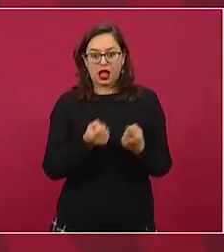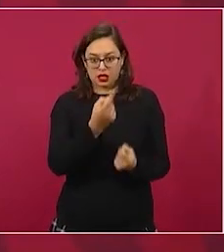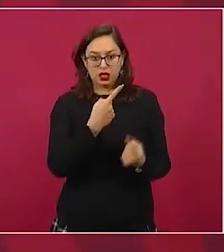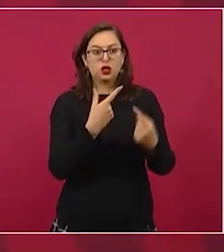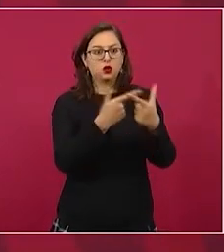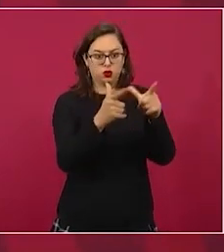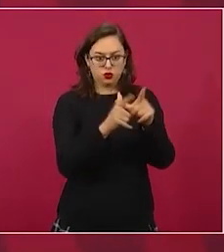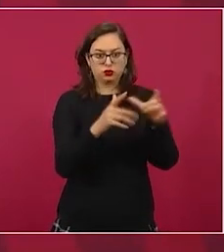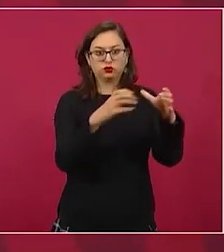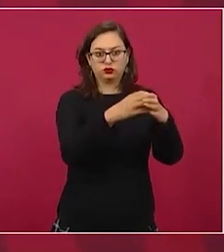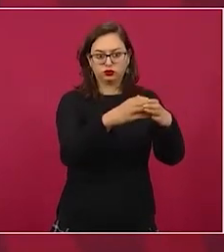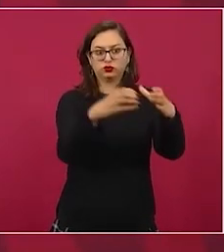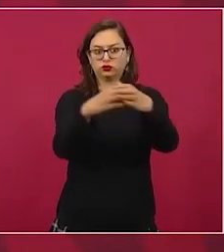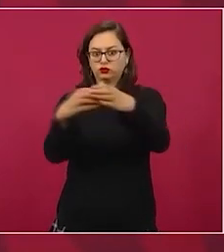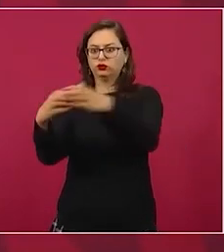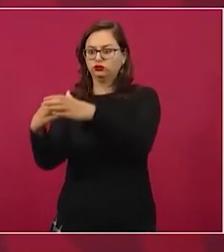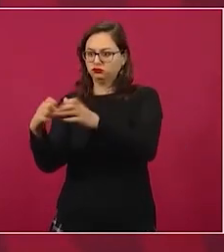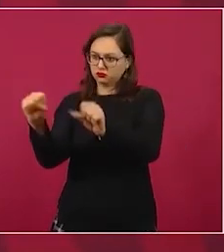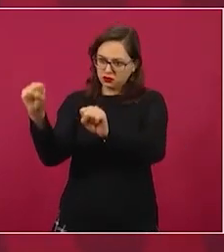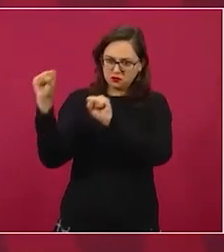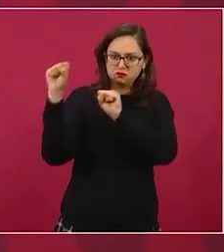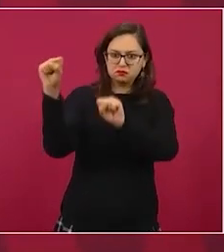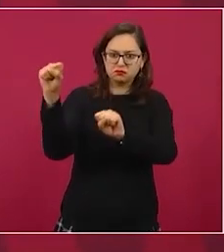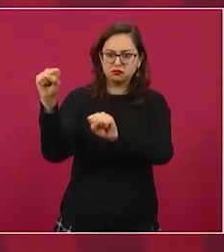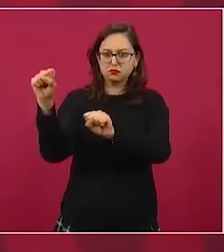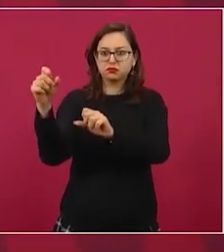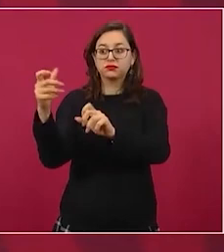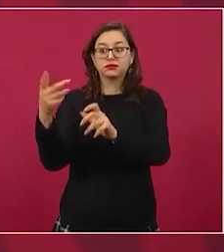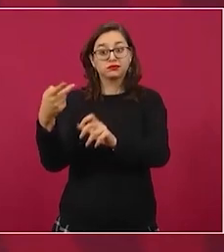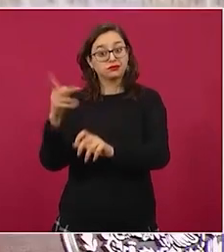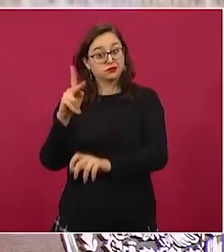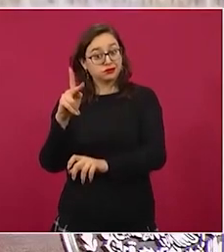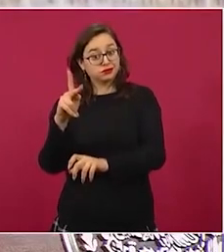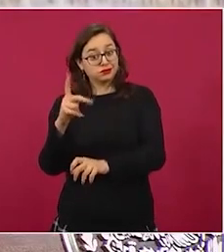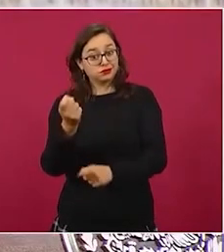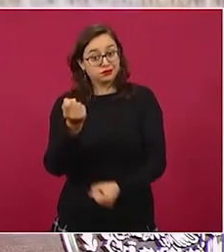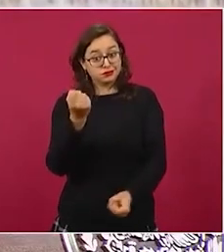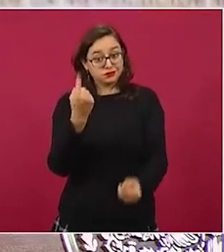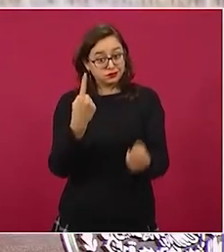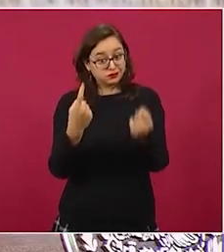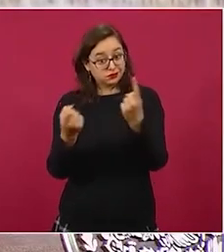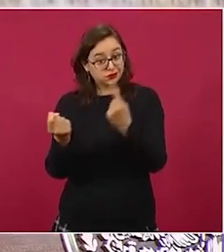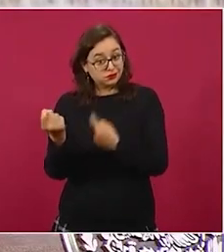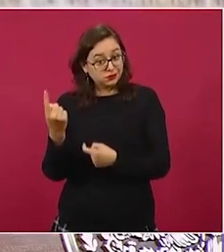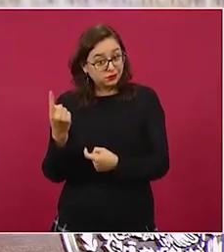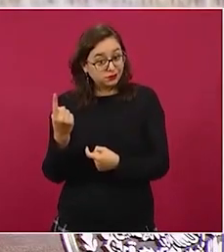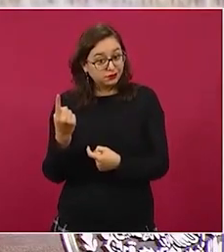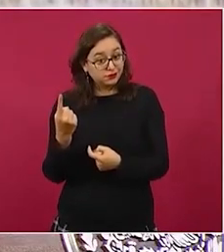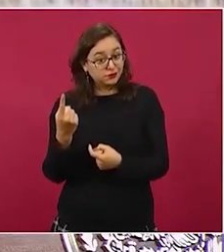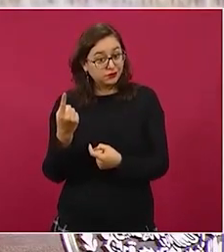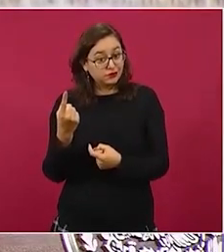protestan. Sí. Y también con propósitos, no solo